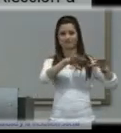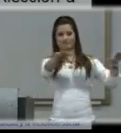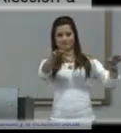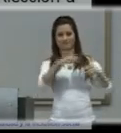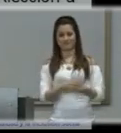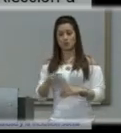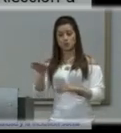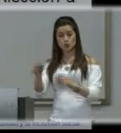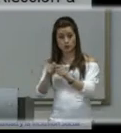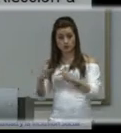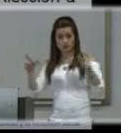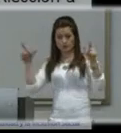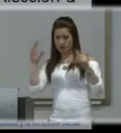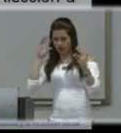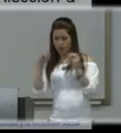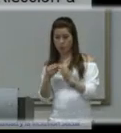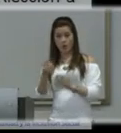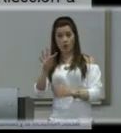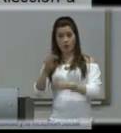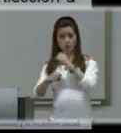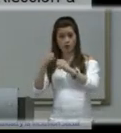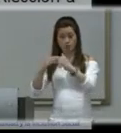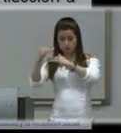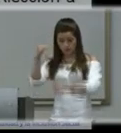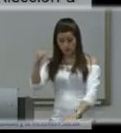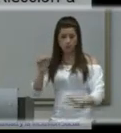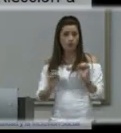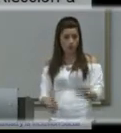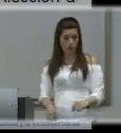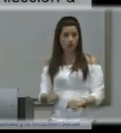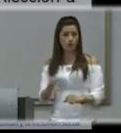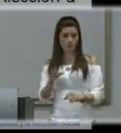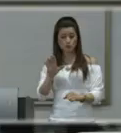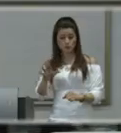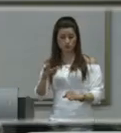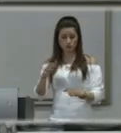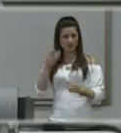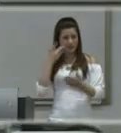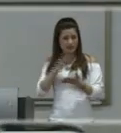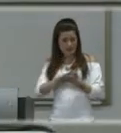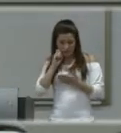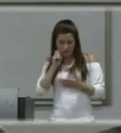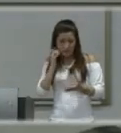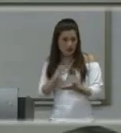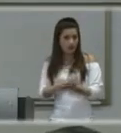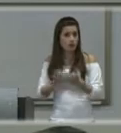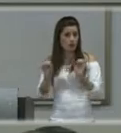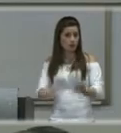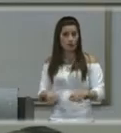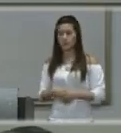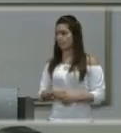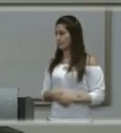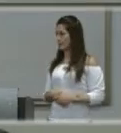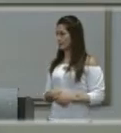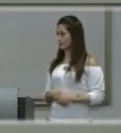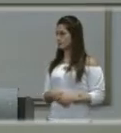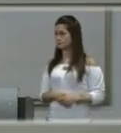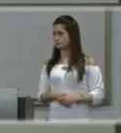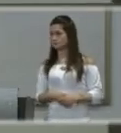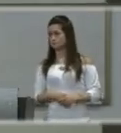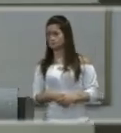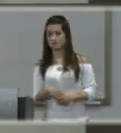pueda haber esterilizaciones de menores de edad, aunque no cambie el lenguaje del artículo. Deben hacerse ajustes razonables para